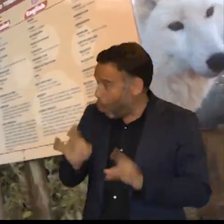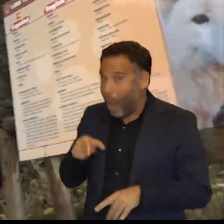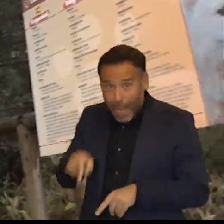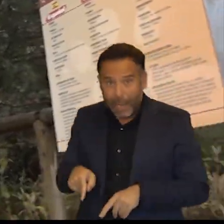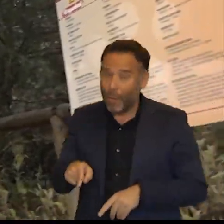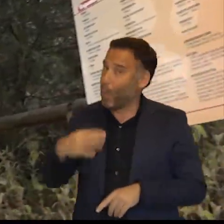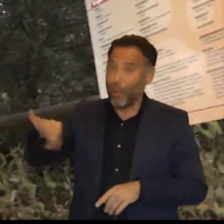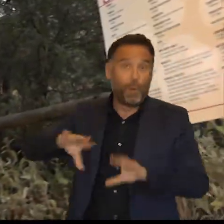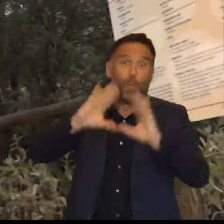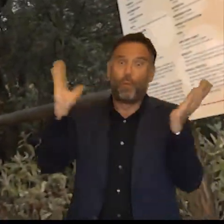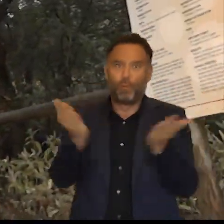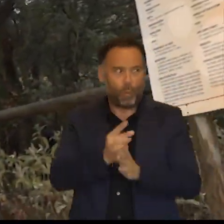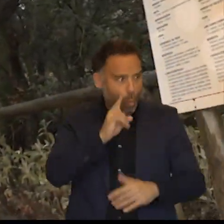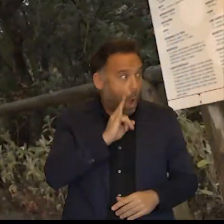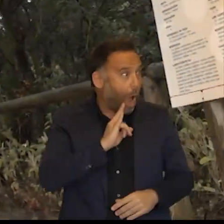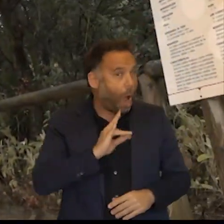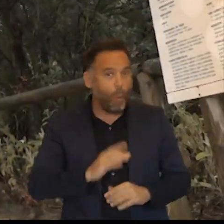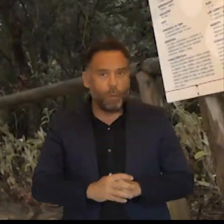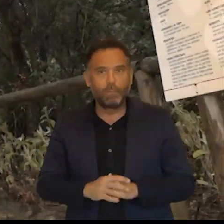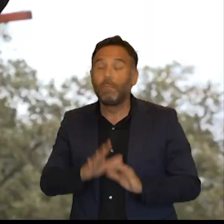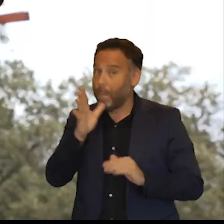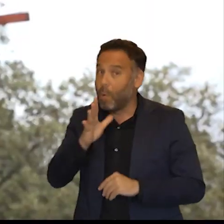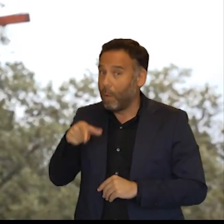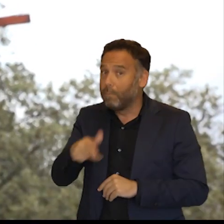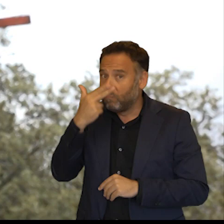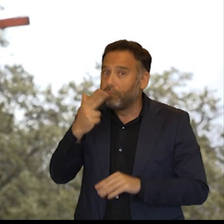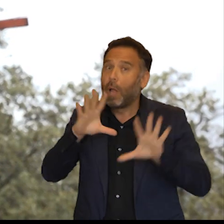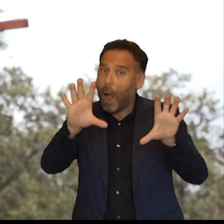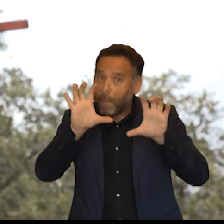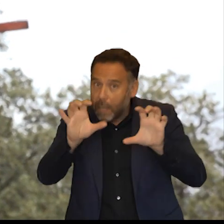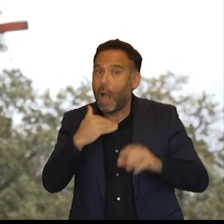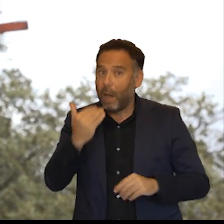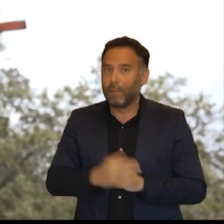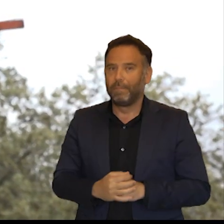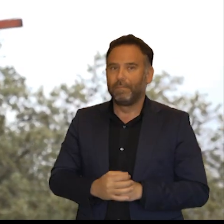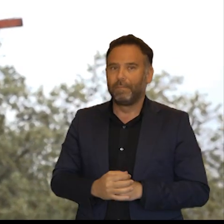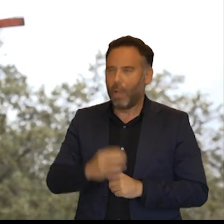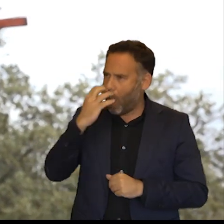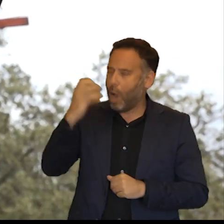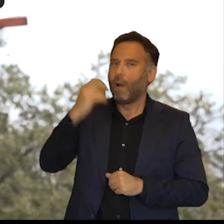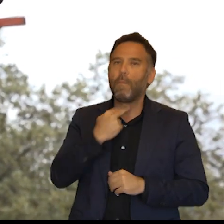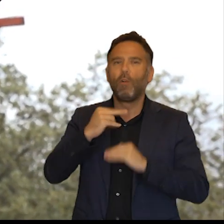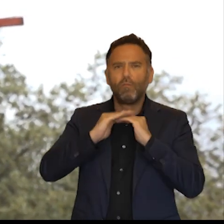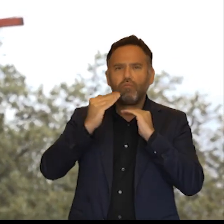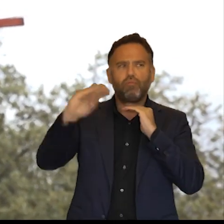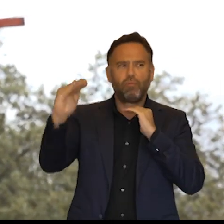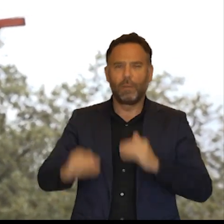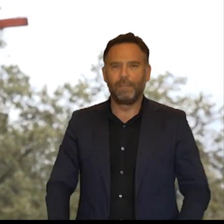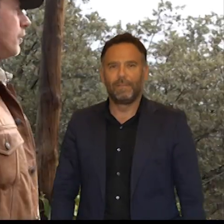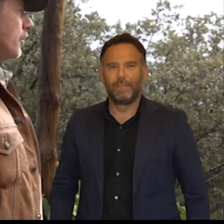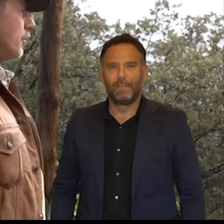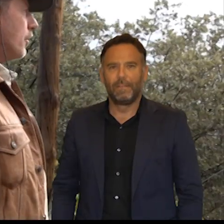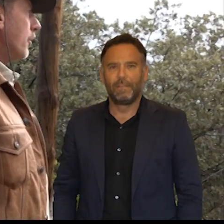porque a mí me interesa, siempre se puede aprender algo nuevo. ¡Maus y Mädchen! ¿Eso es buena suerte